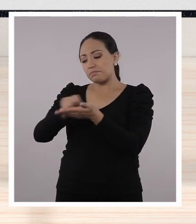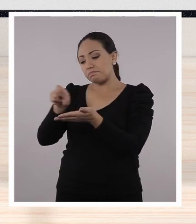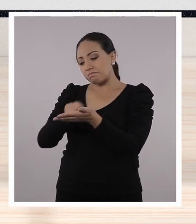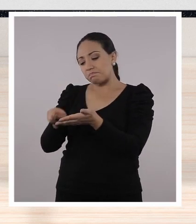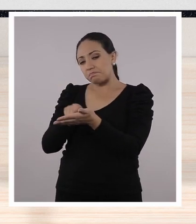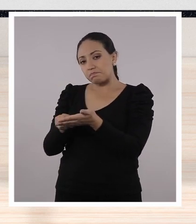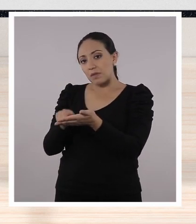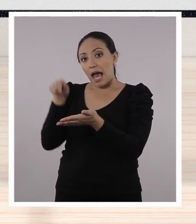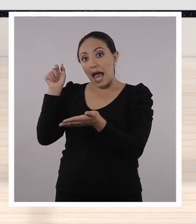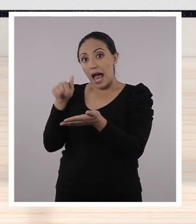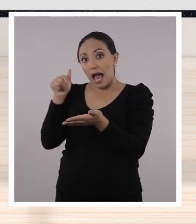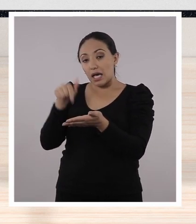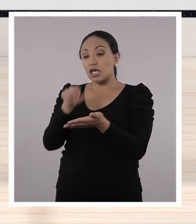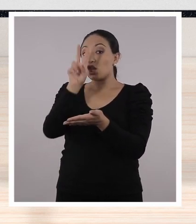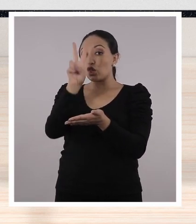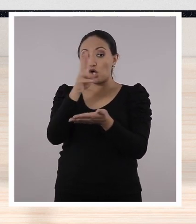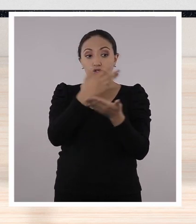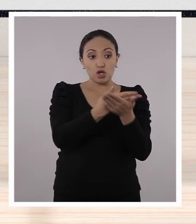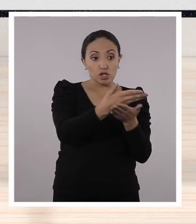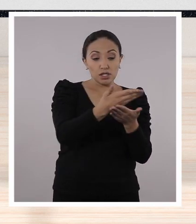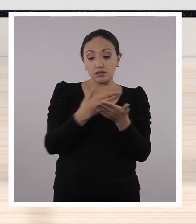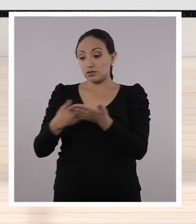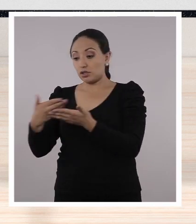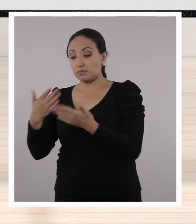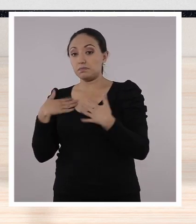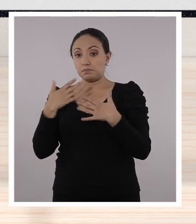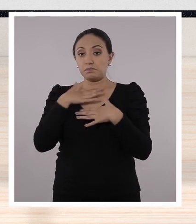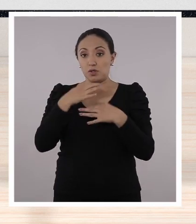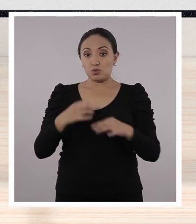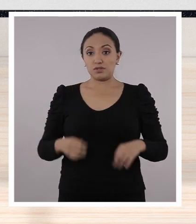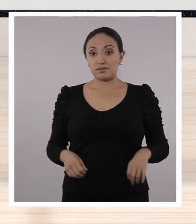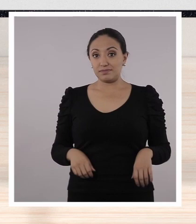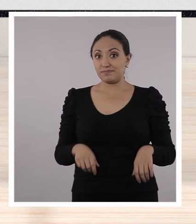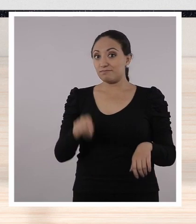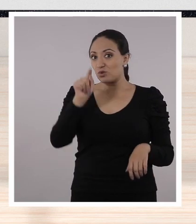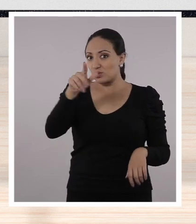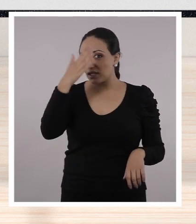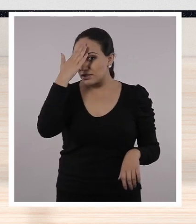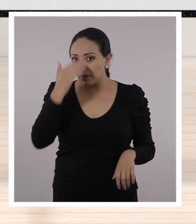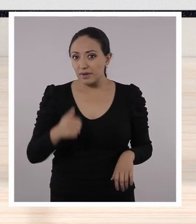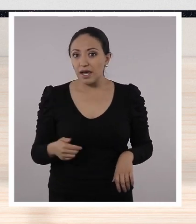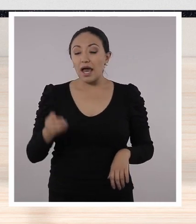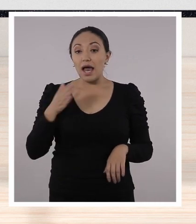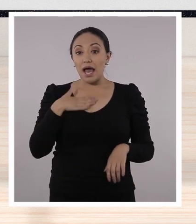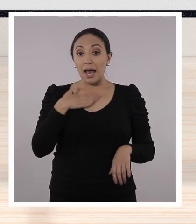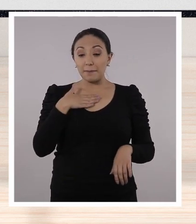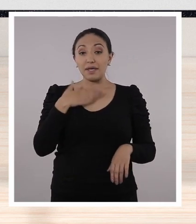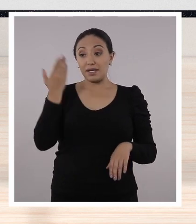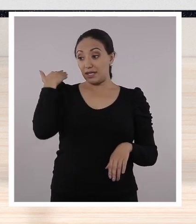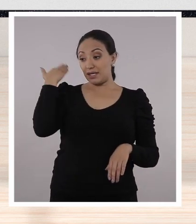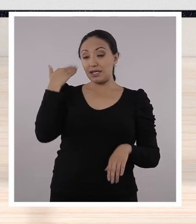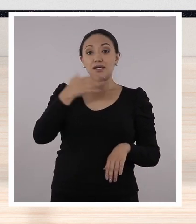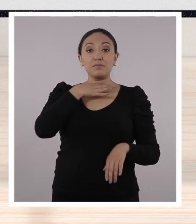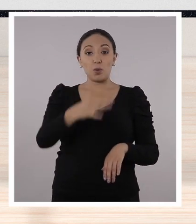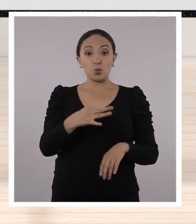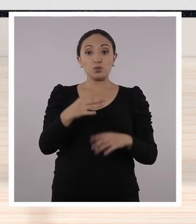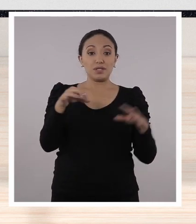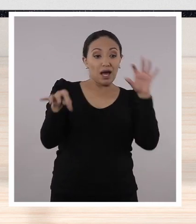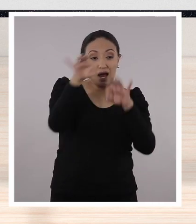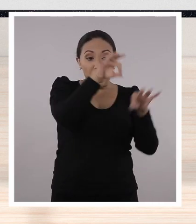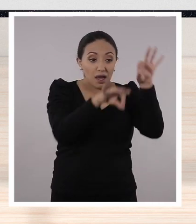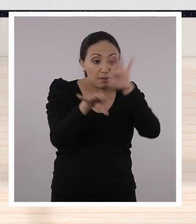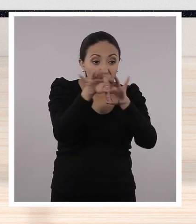hay un antecedente de las dos cosas que me gustan hacer. Ustedes sabían que a mí me gustaba dibujar y